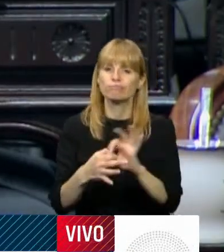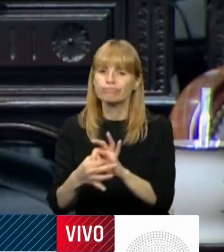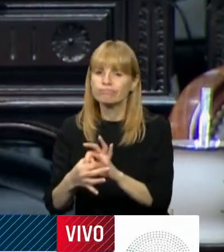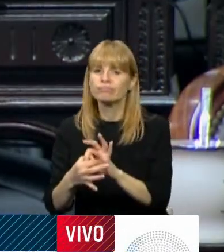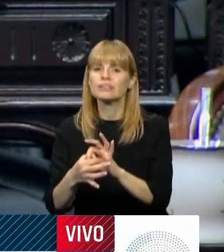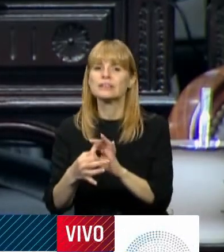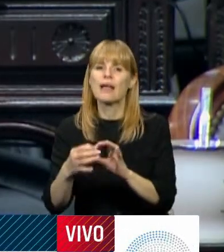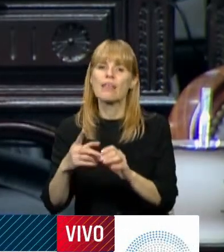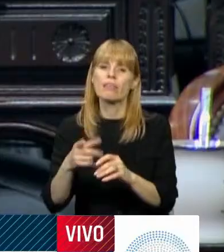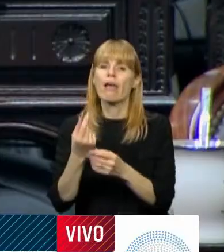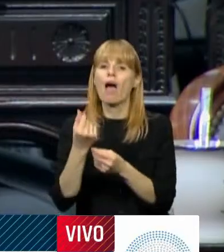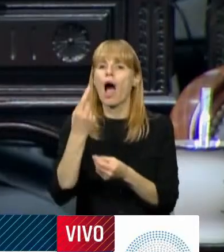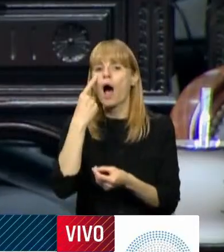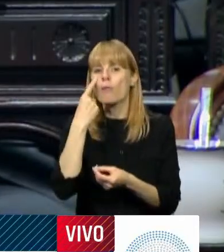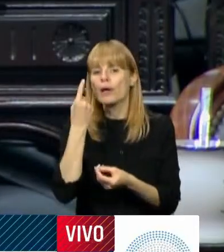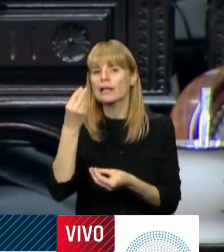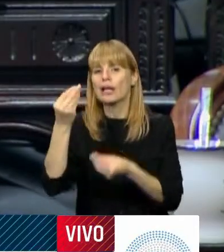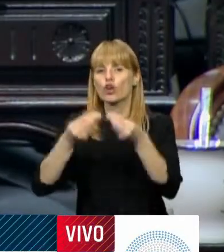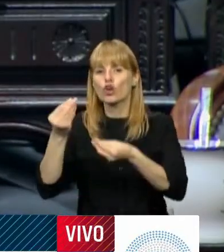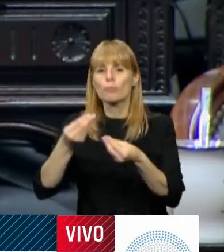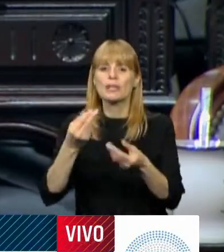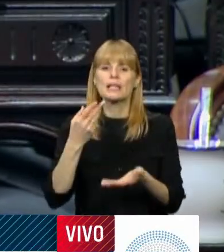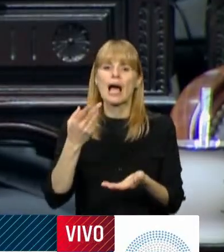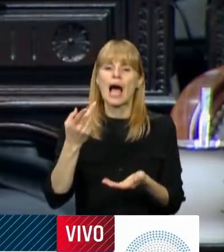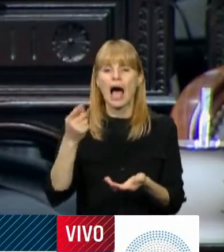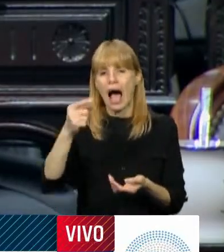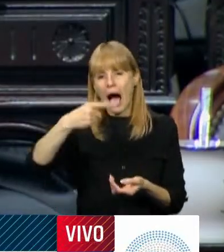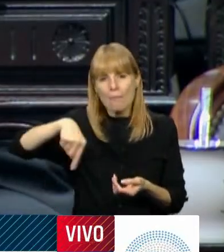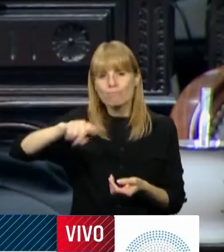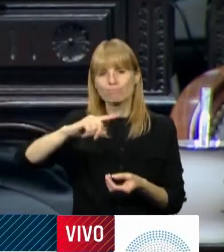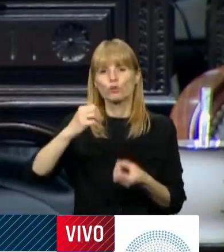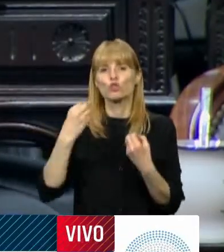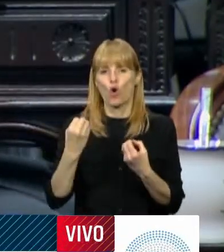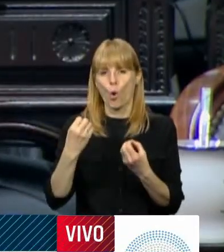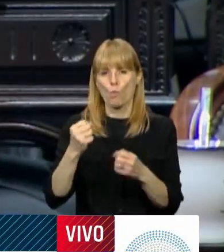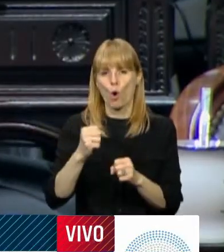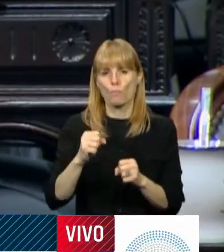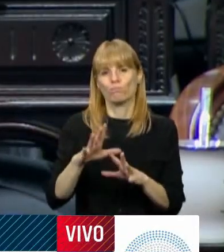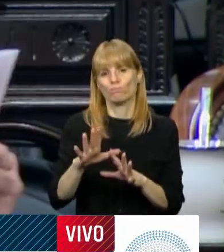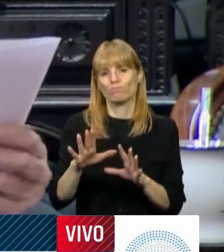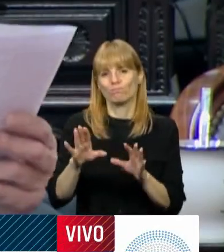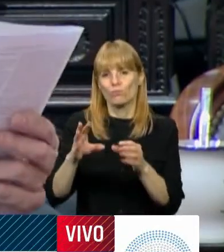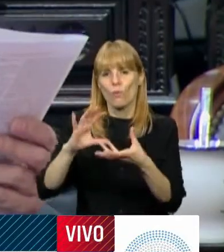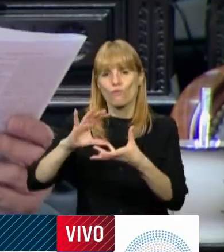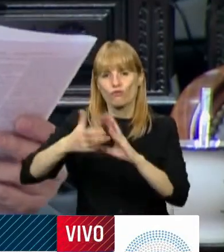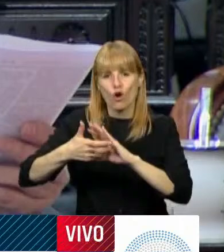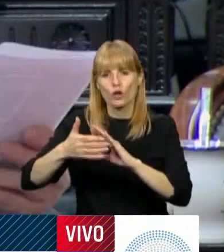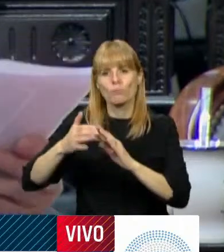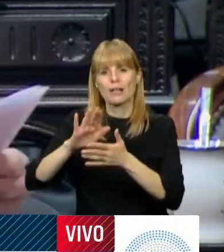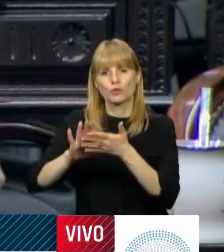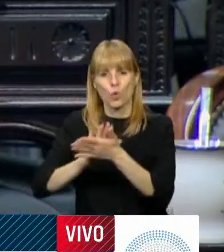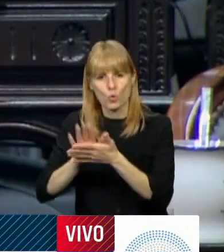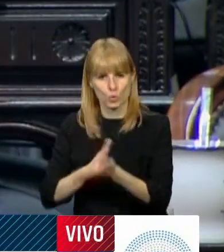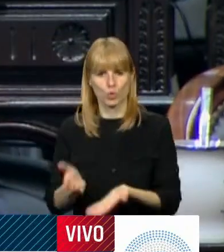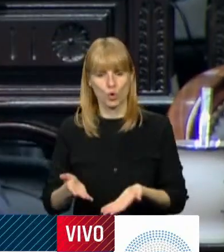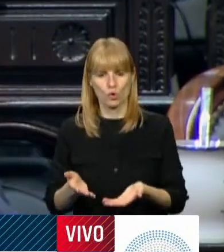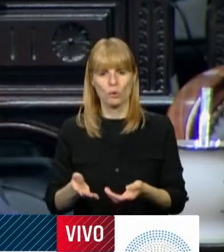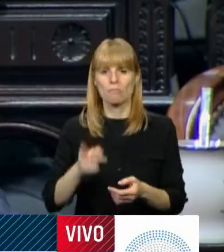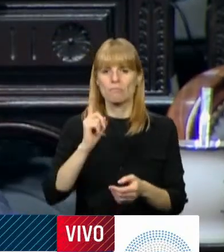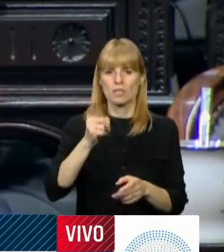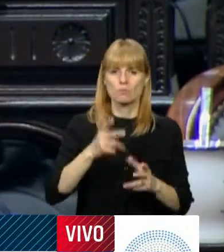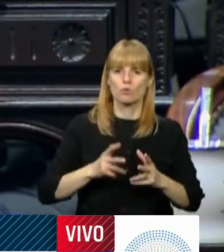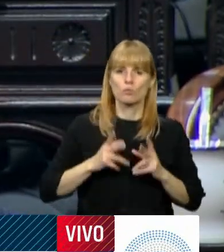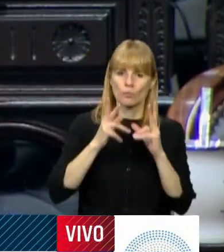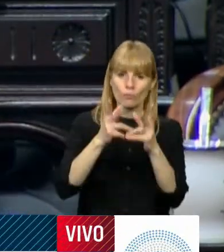de impacto económico y fiscal. Y es acá, señor presidente, que quiero hacer un hincapié, como lo acaba de decir